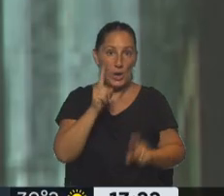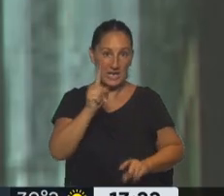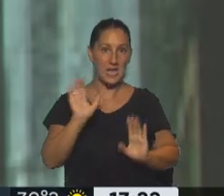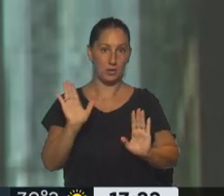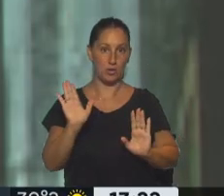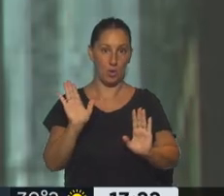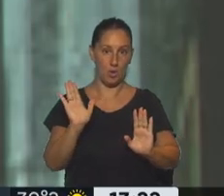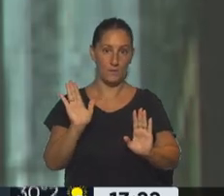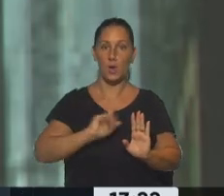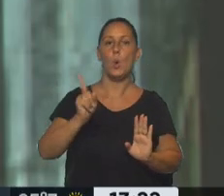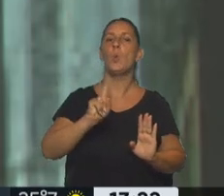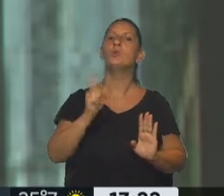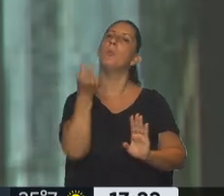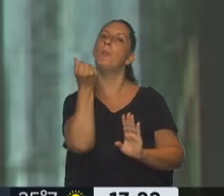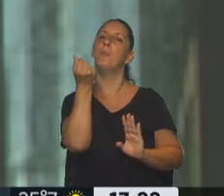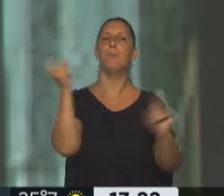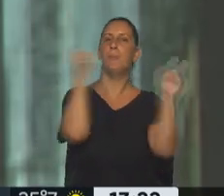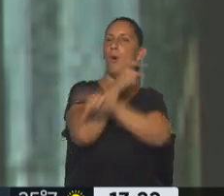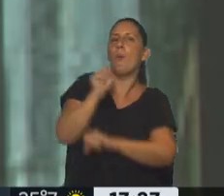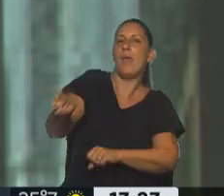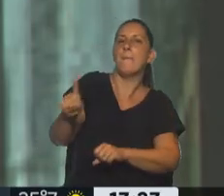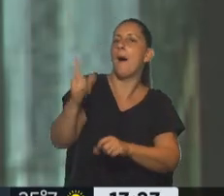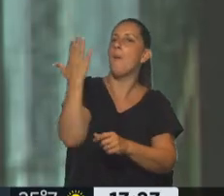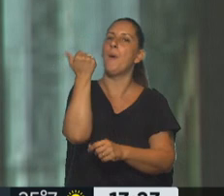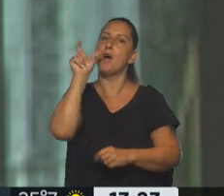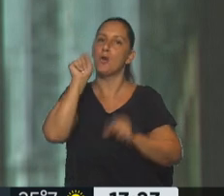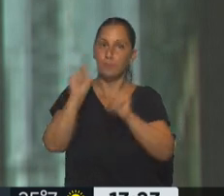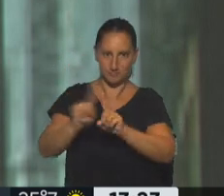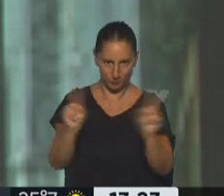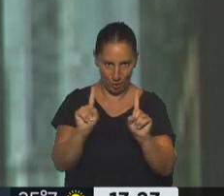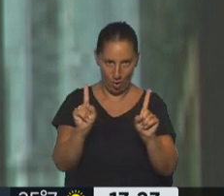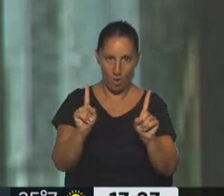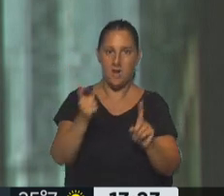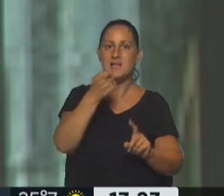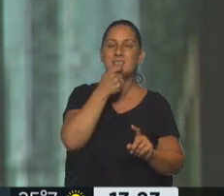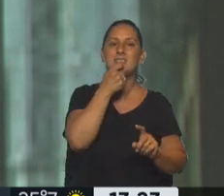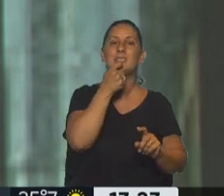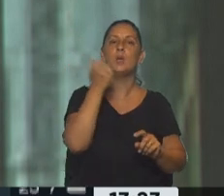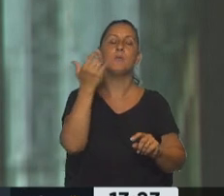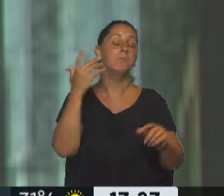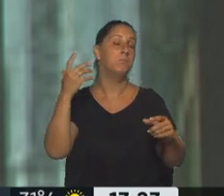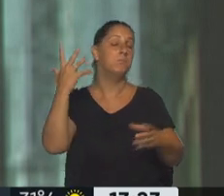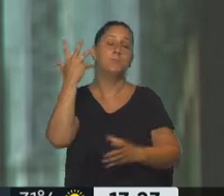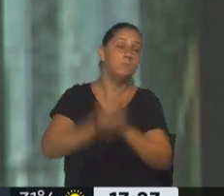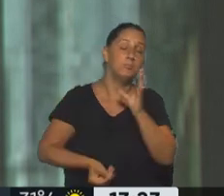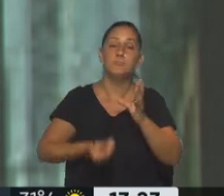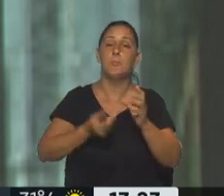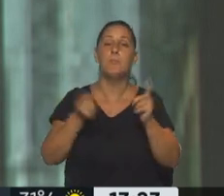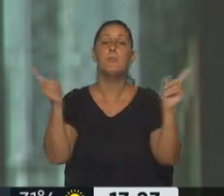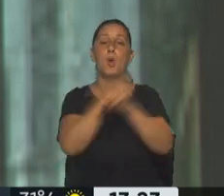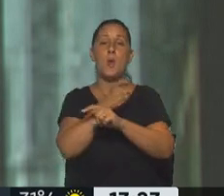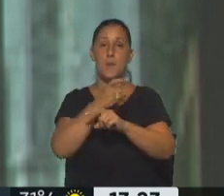es que Sencillamente su problema de los bancos no no si no le pagan a los bancos o si de repente tenés un problema de